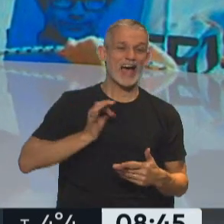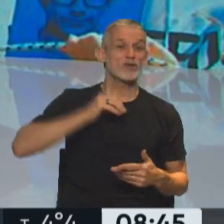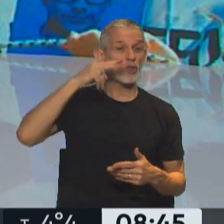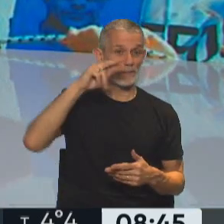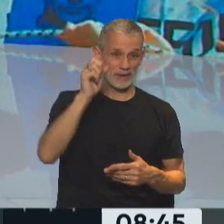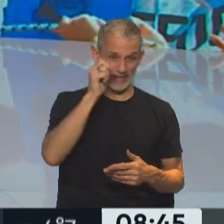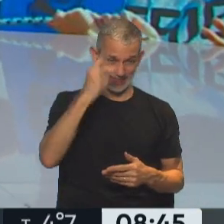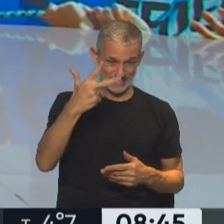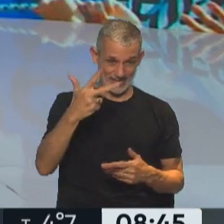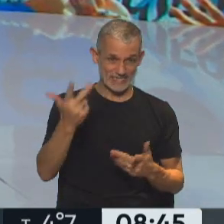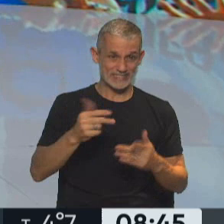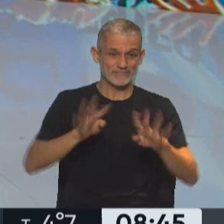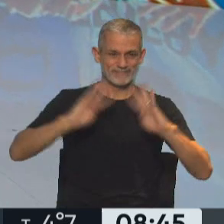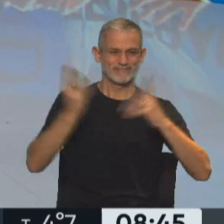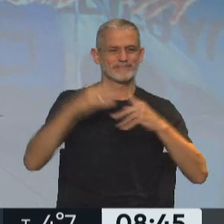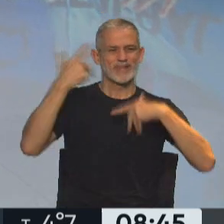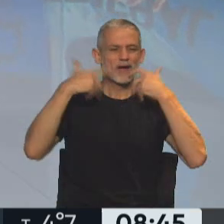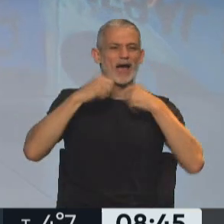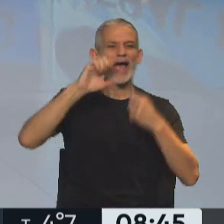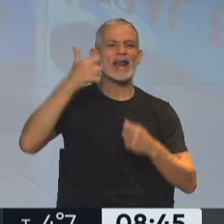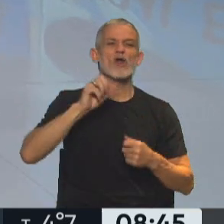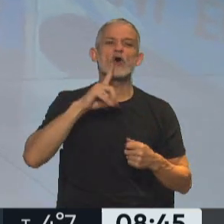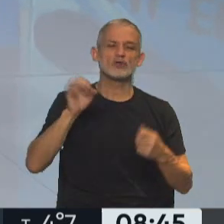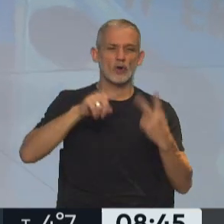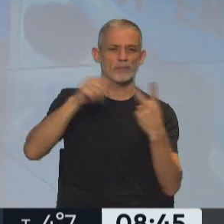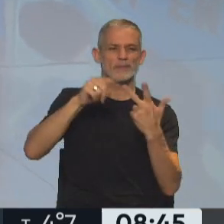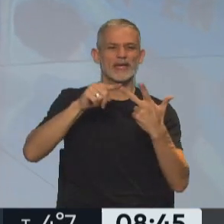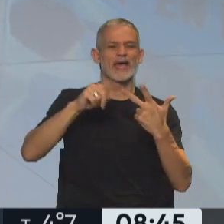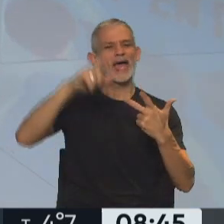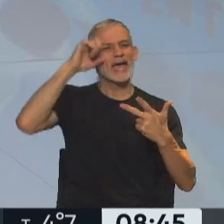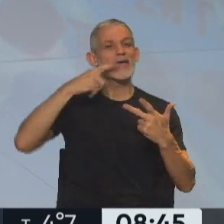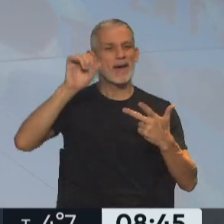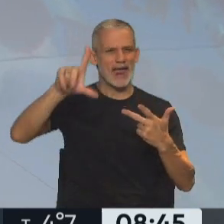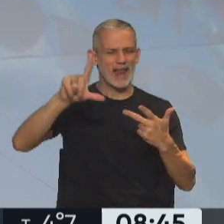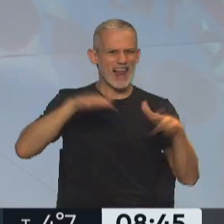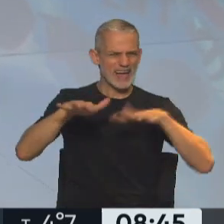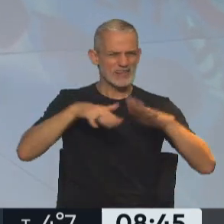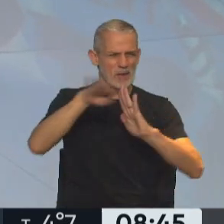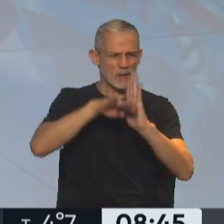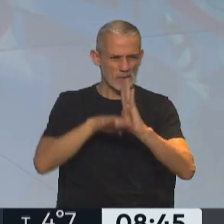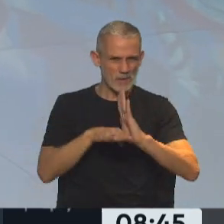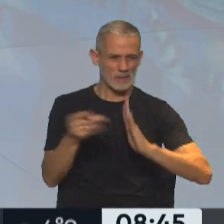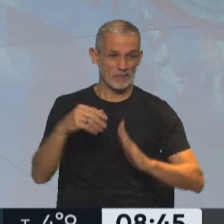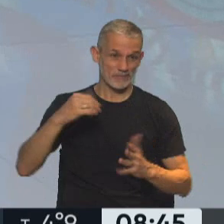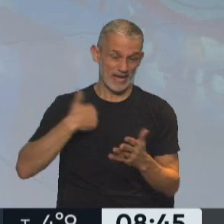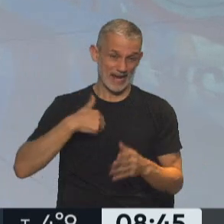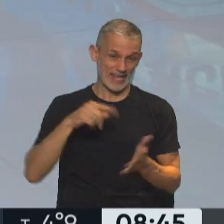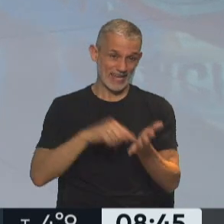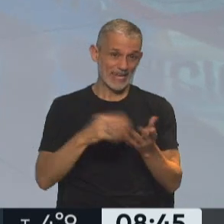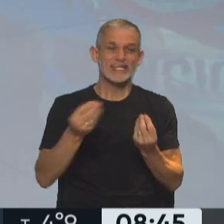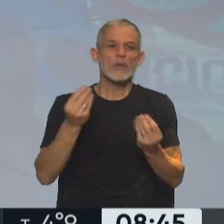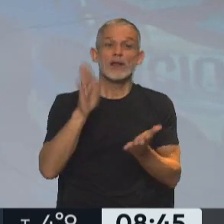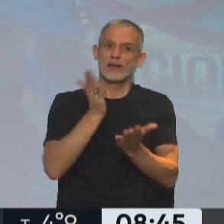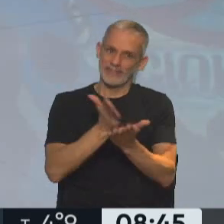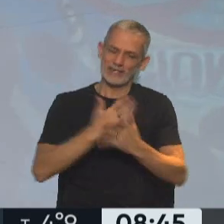Argentina. Va a estar acompañado por Estela de Carlotto y por Adolfo Pérez Esquivel en el marco de distintas actividades que se siguen desarrollando en nuestro país relacionadas con los